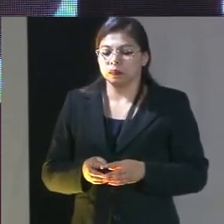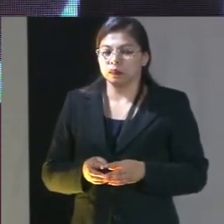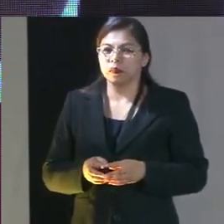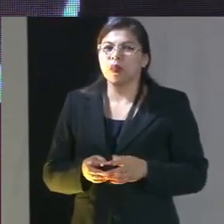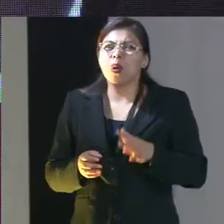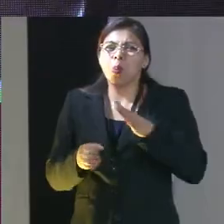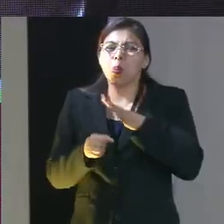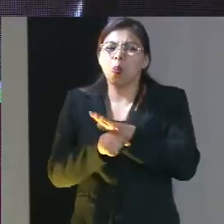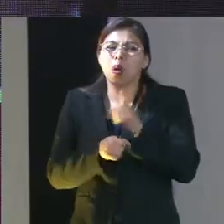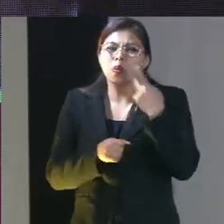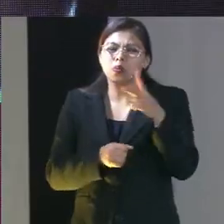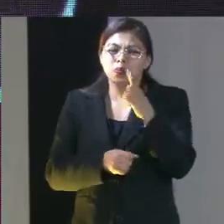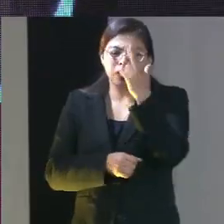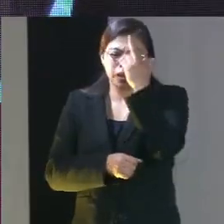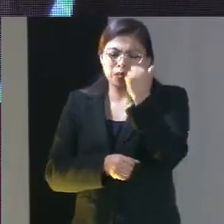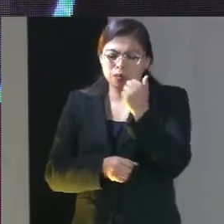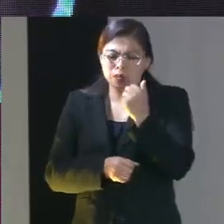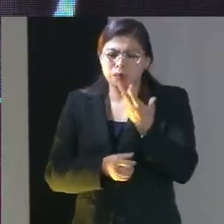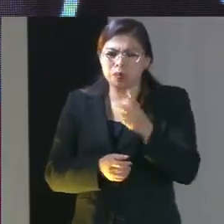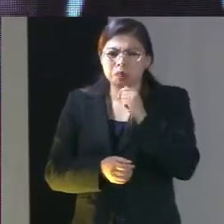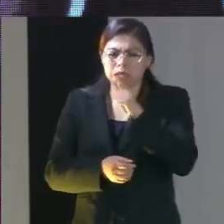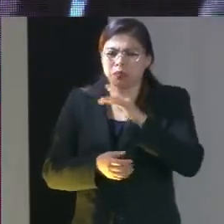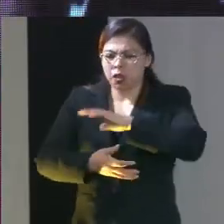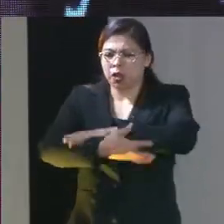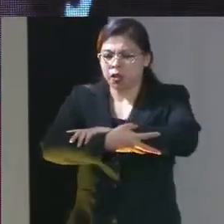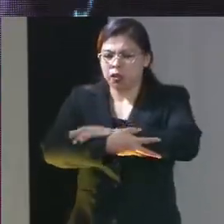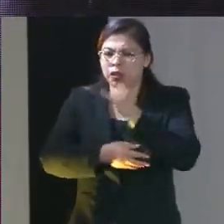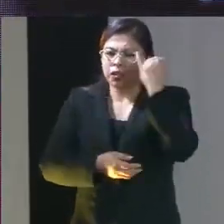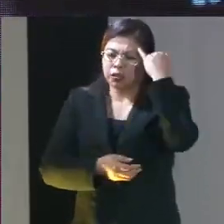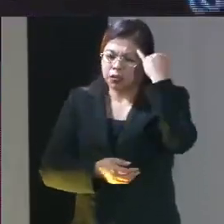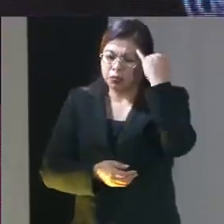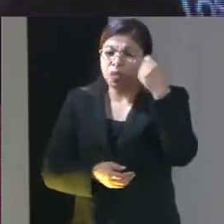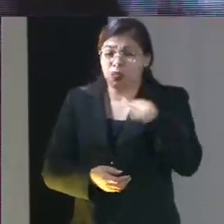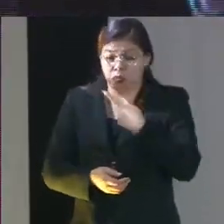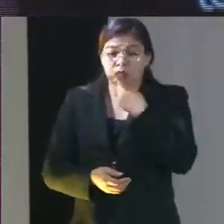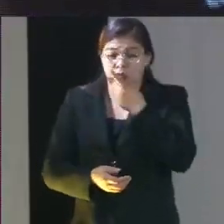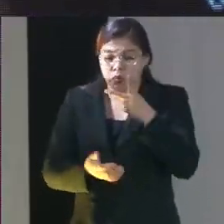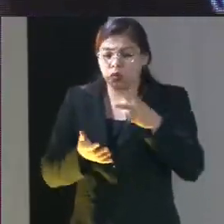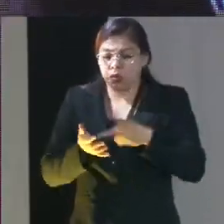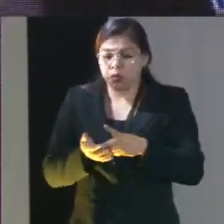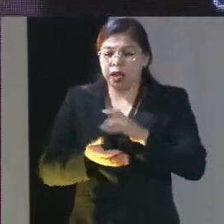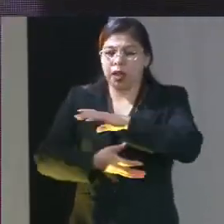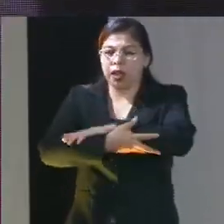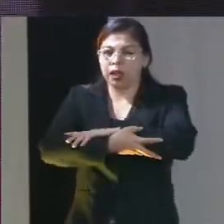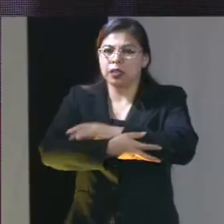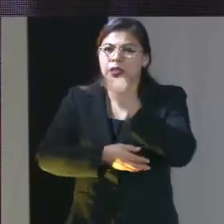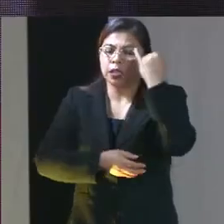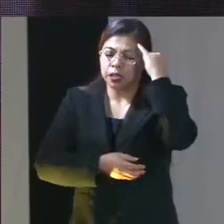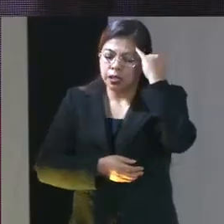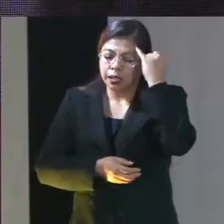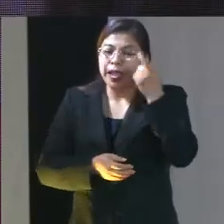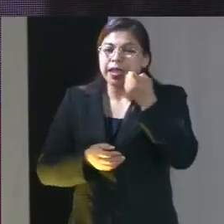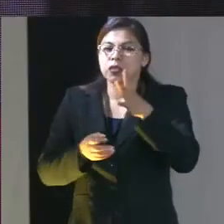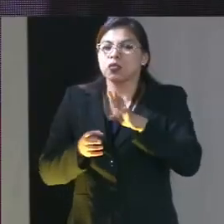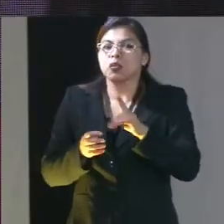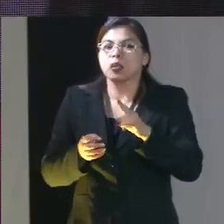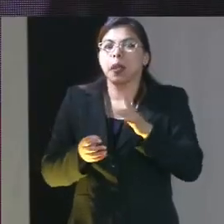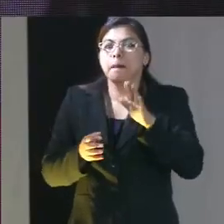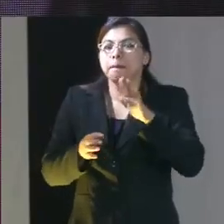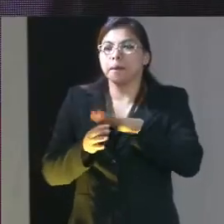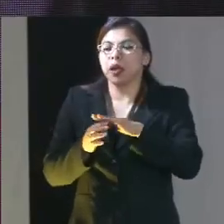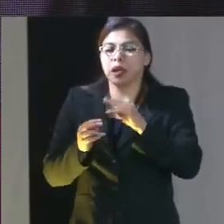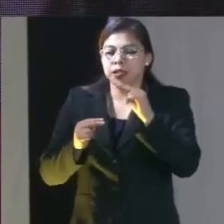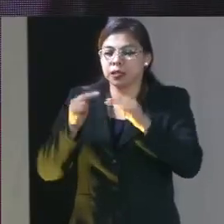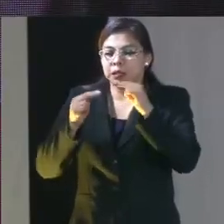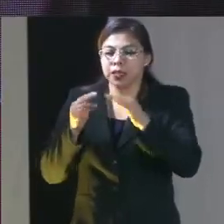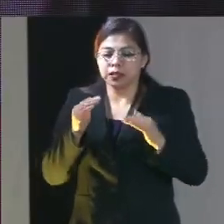Reitero, ¿cuál fue la razón o la reacción de los aliados indígenas? Reitero que los aliados indígenas son las élites dominantes de